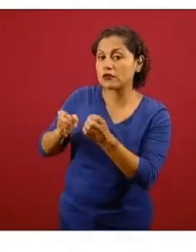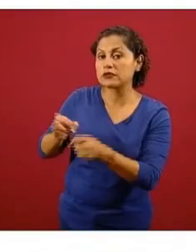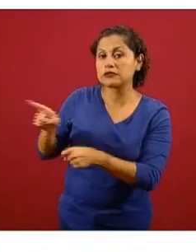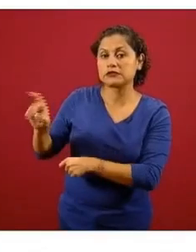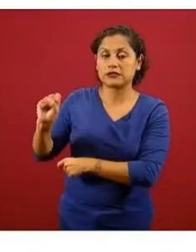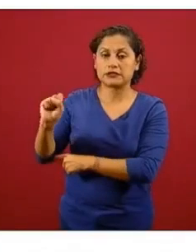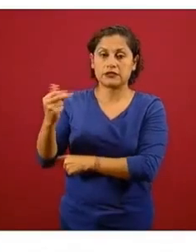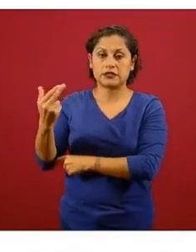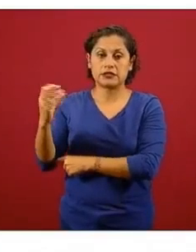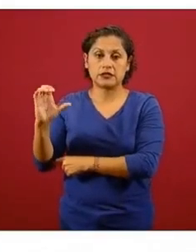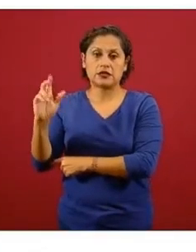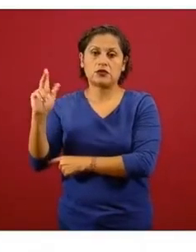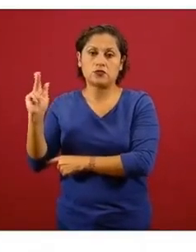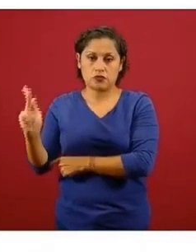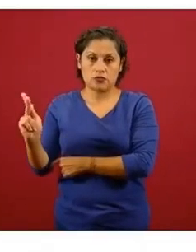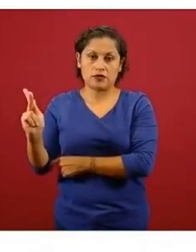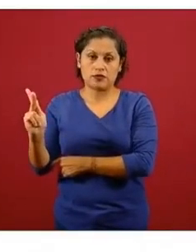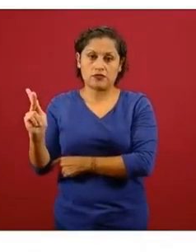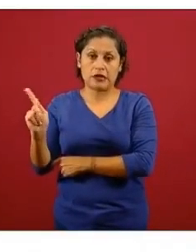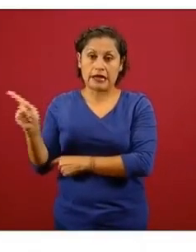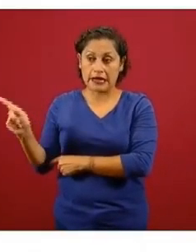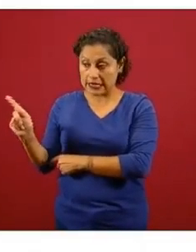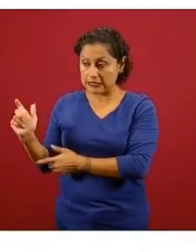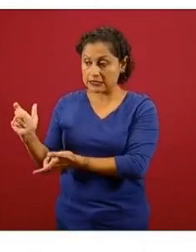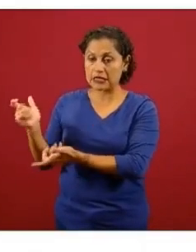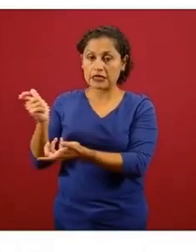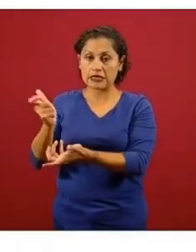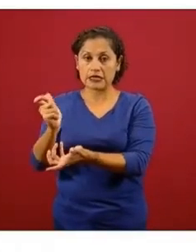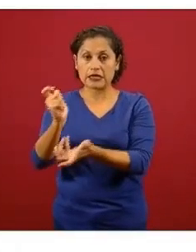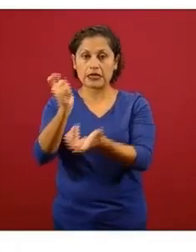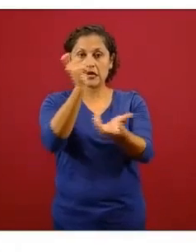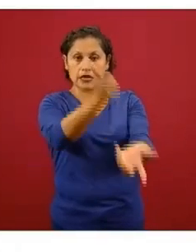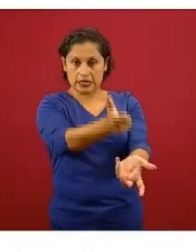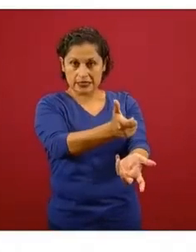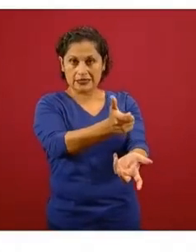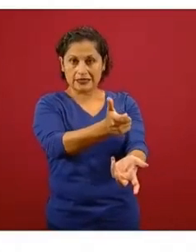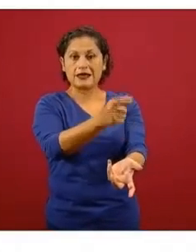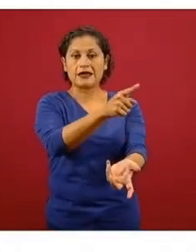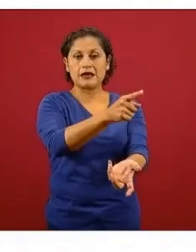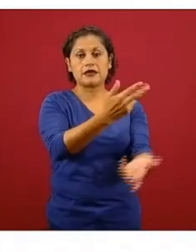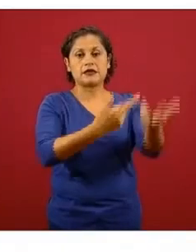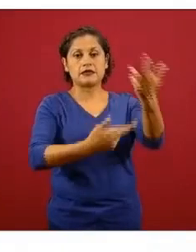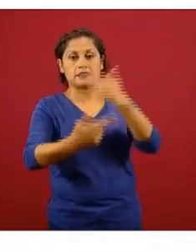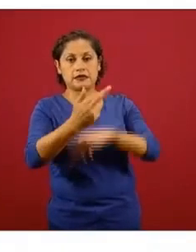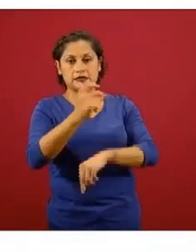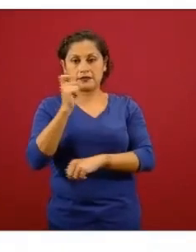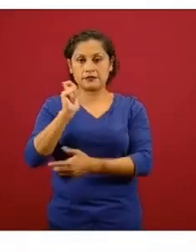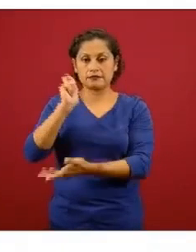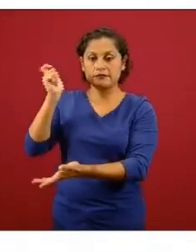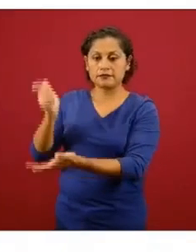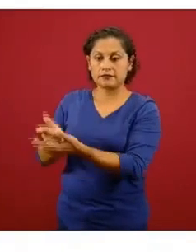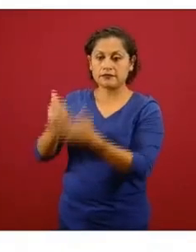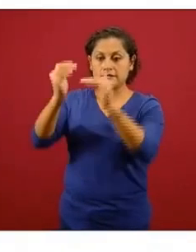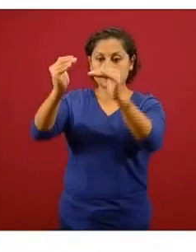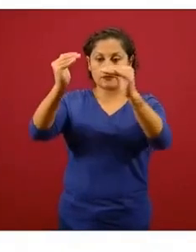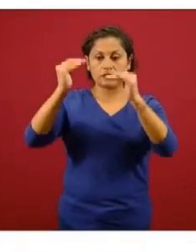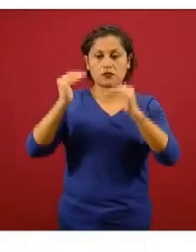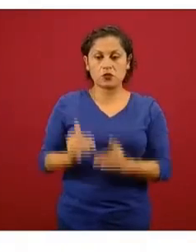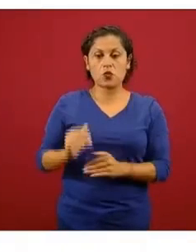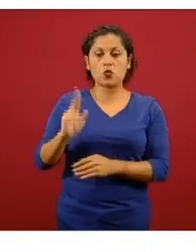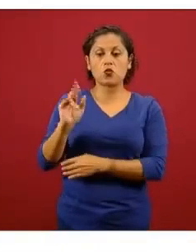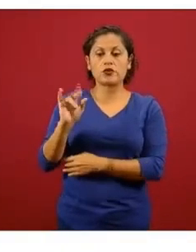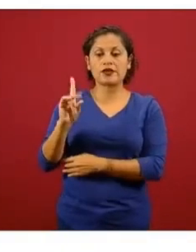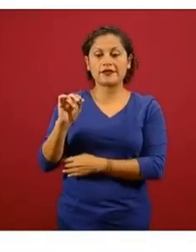la Secretaría de Hacienda y la Tesorería de la Federación. El área responsable que hay que seleccionar es Unidad de Política y Control